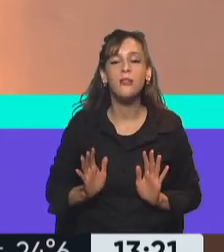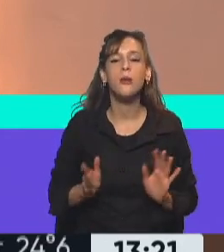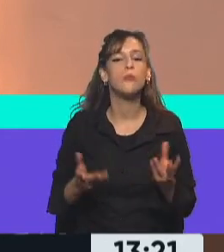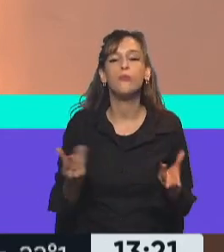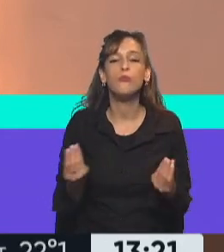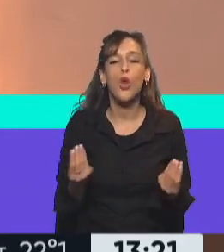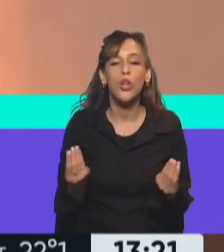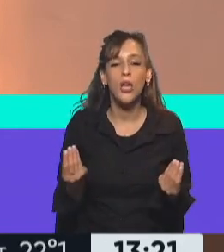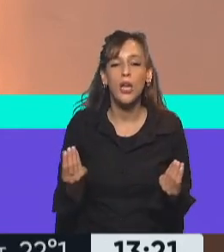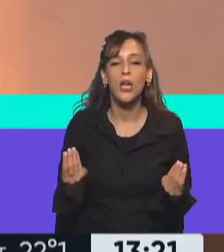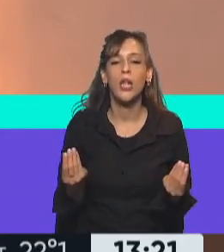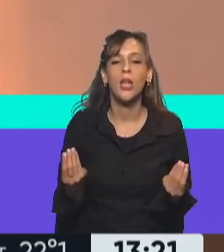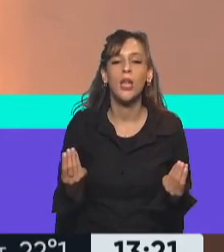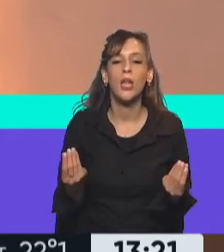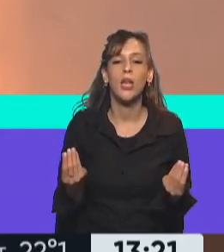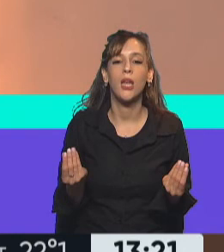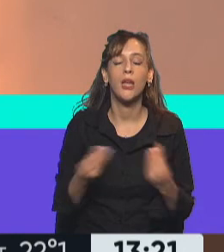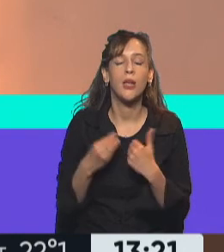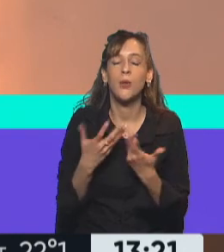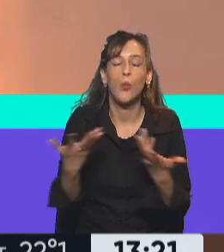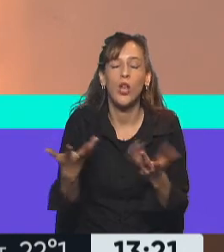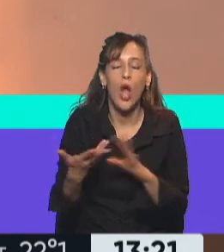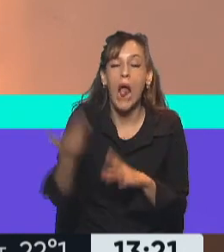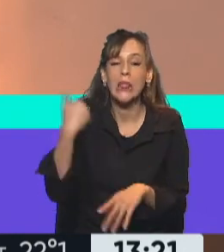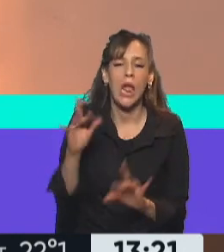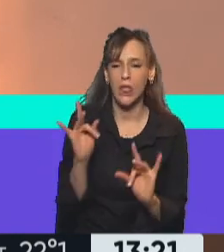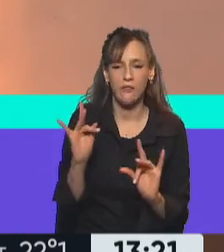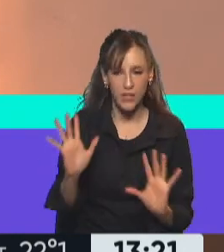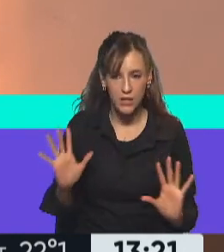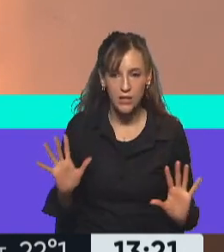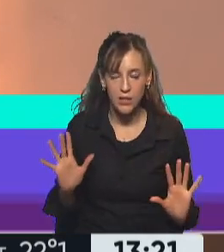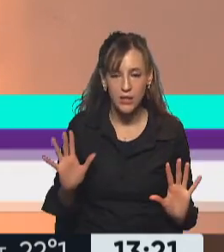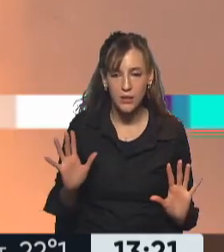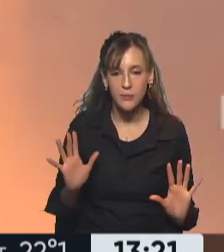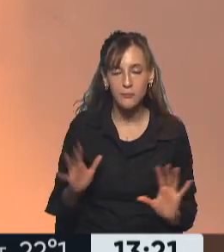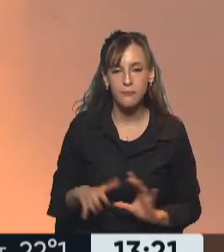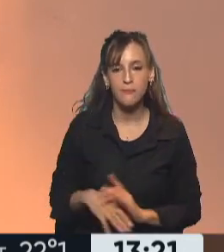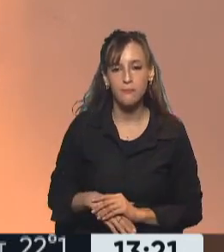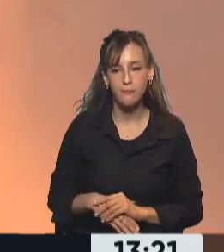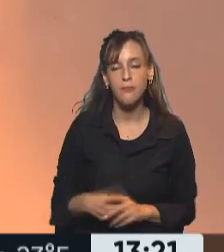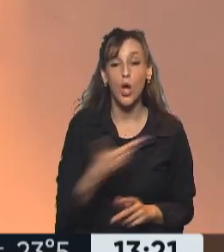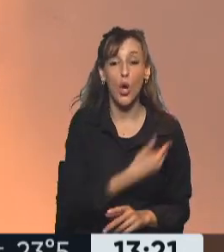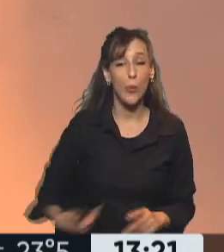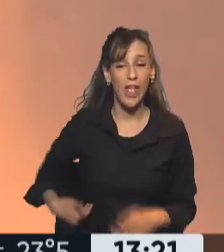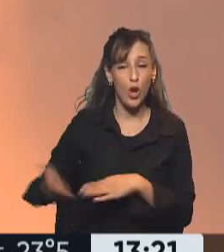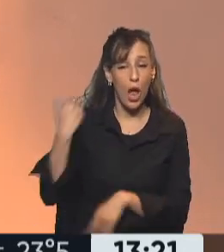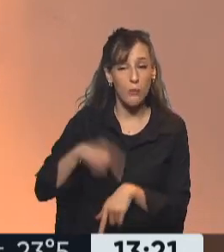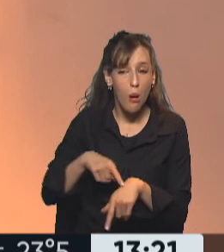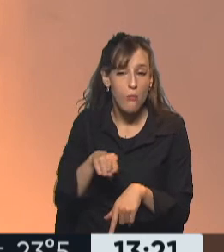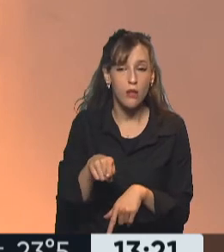porque, bueno, no sé, era difícil sobrellevar con el gobierno que nos tocó